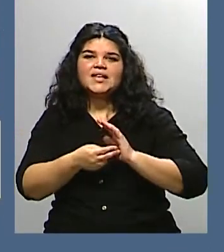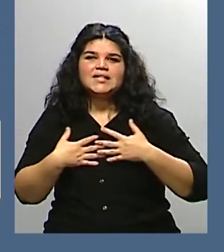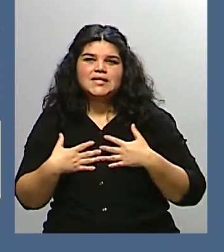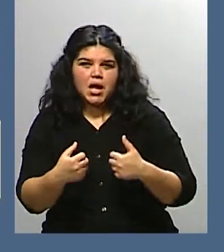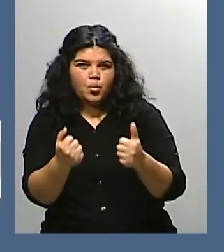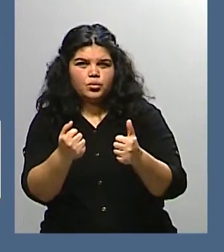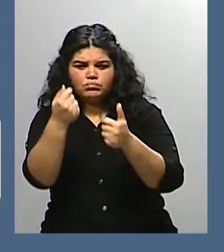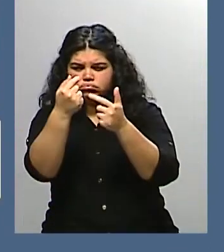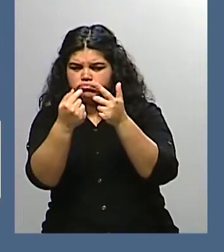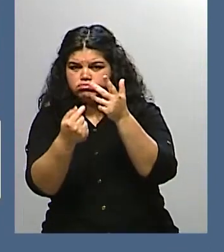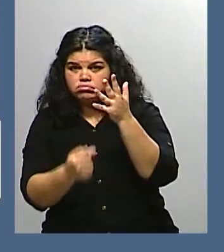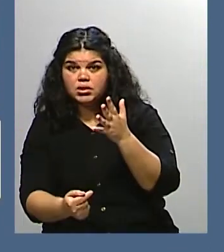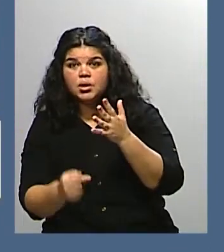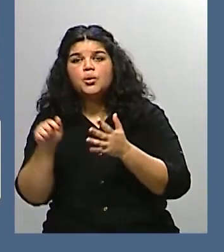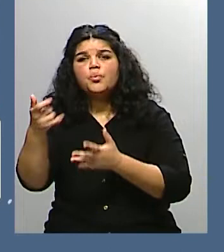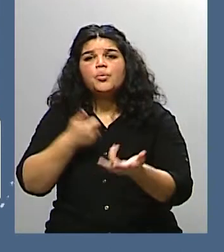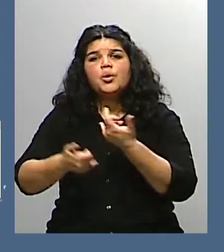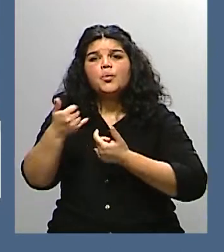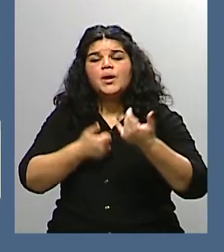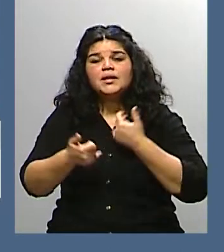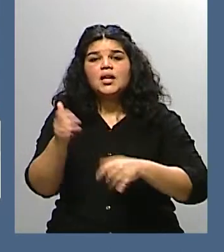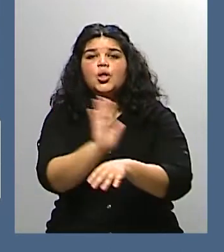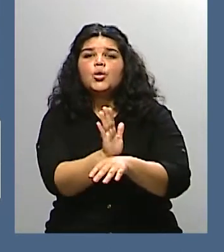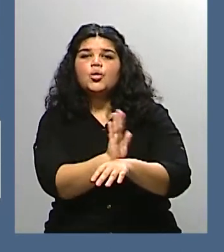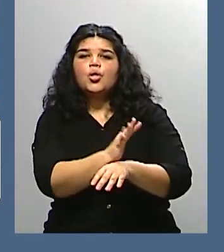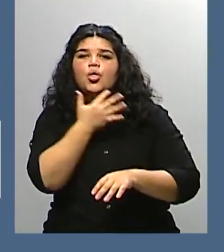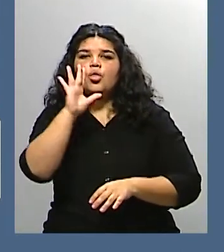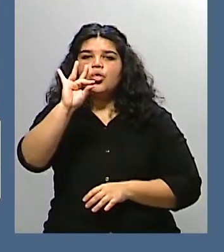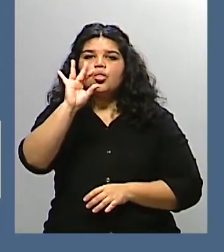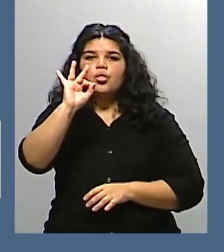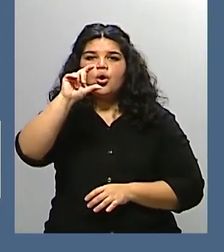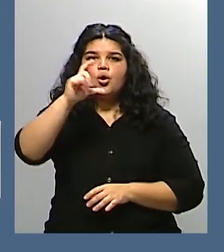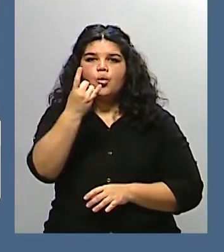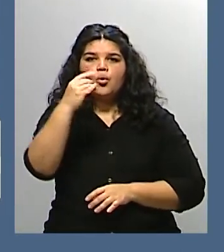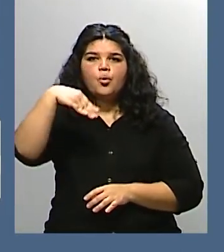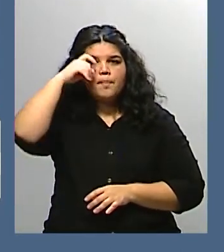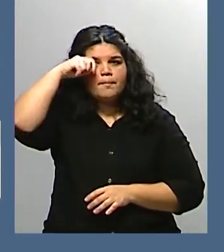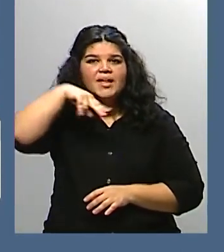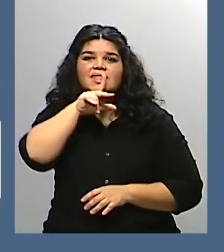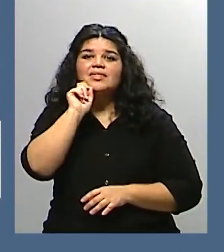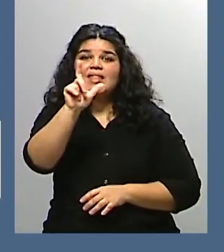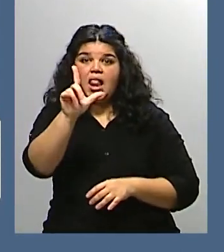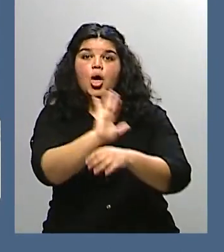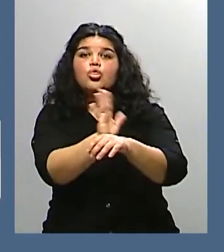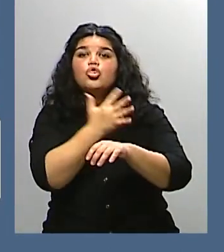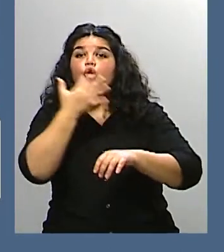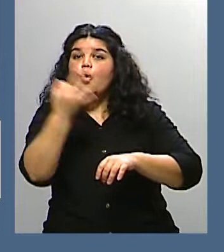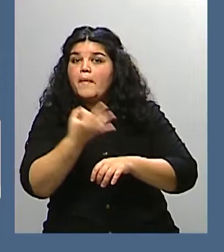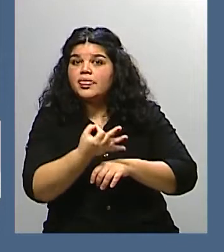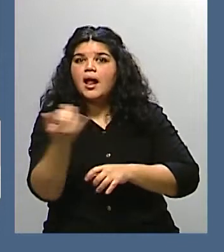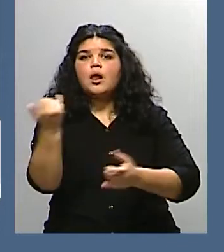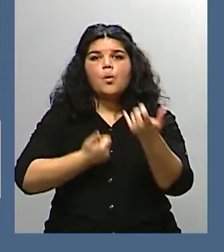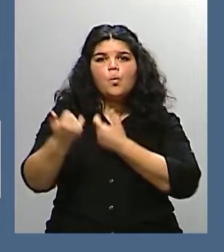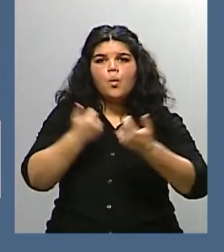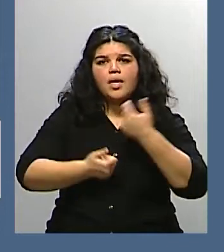más respecto al documental, el documental Below the River, que parece un muy buen ejemplo que sintetiza todo lo que